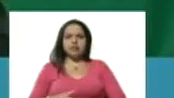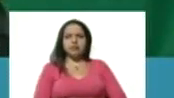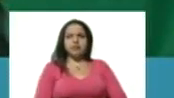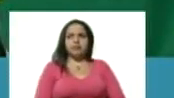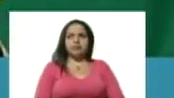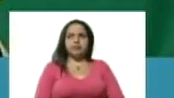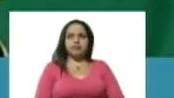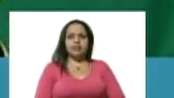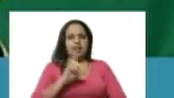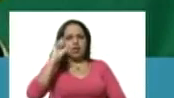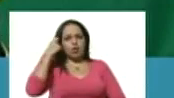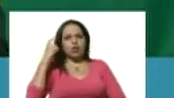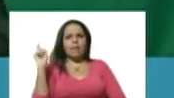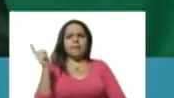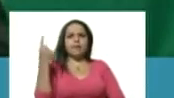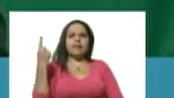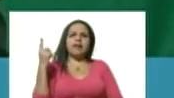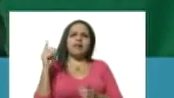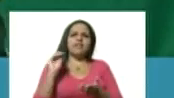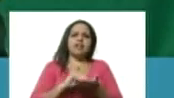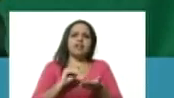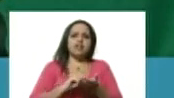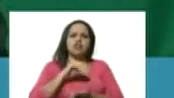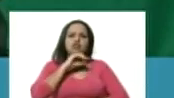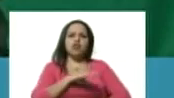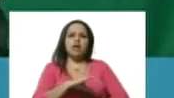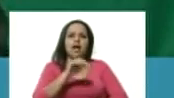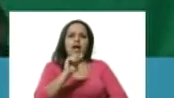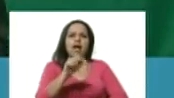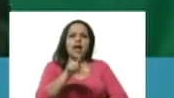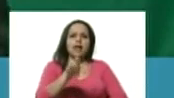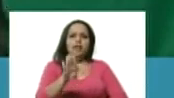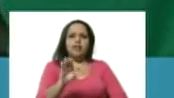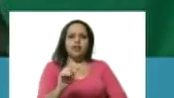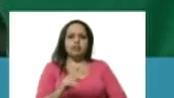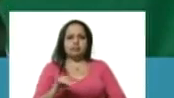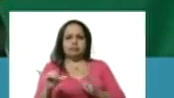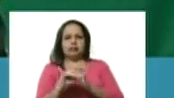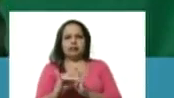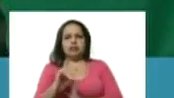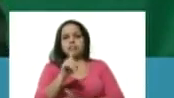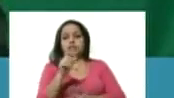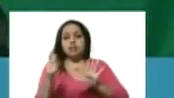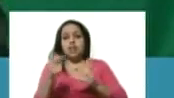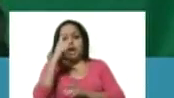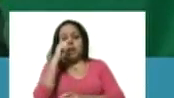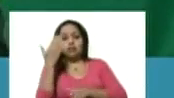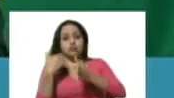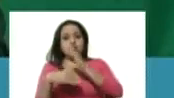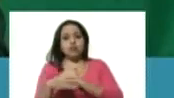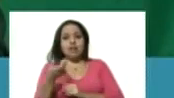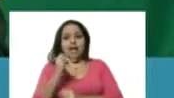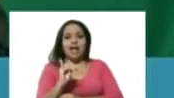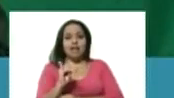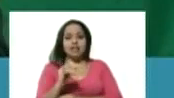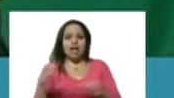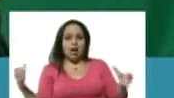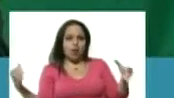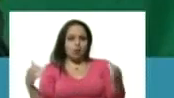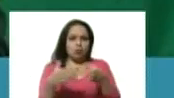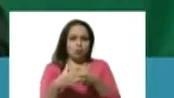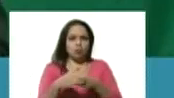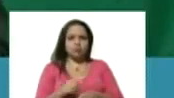que es la primera vez en la historia del ALBA, en sus casi 16 años, que sesionan de manera conjunta